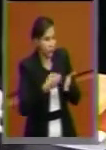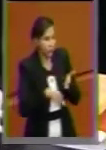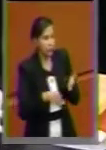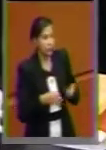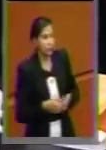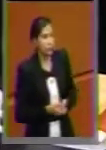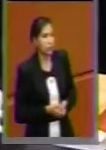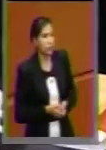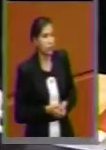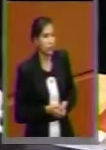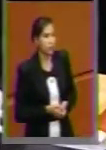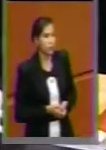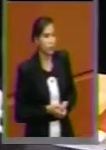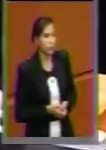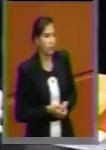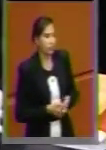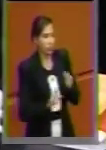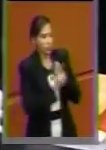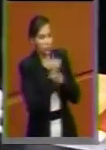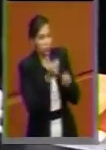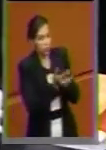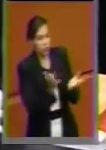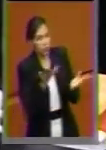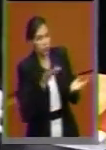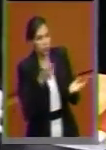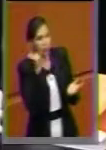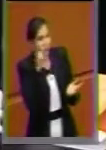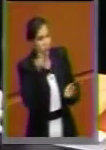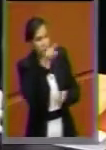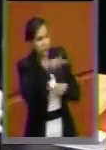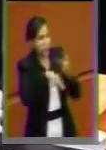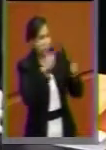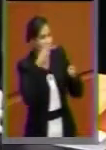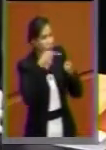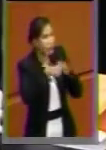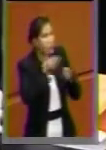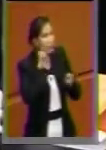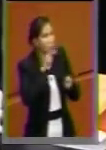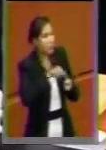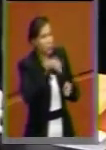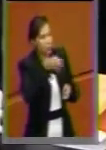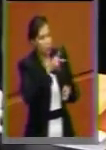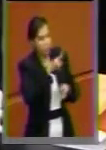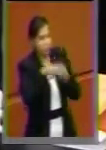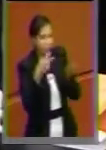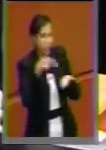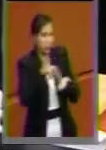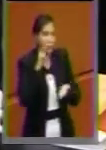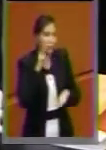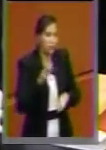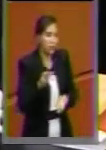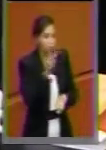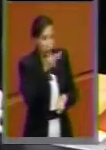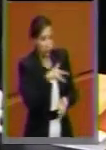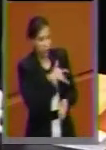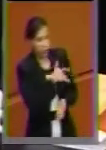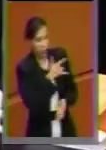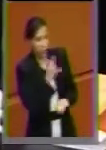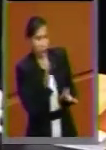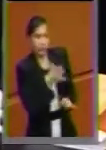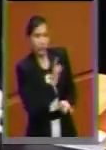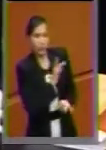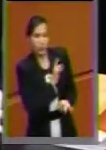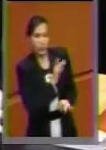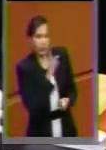todos los problemas que pero los invito a que empecemos desde ahí yo ya luís y en verdad da terror